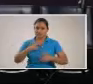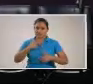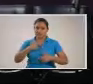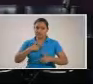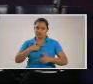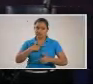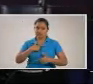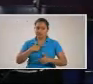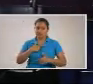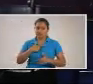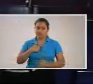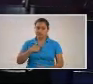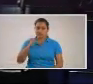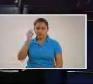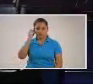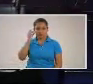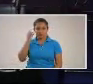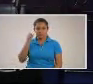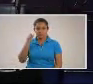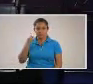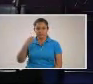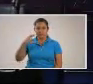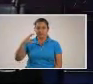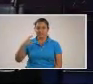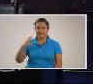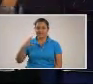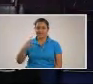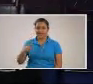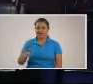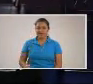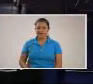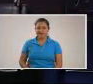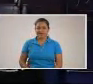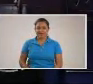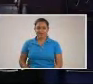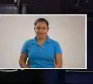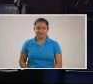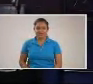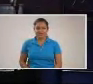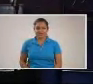envió su ejército a Crimea. No todo, desde luego.